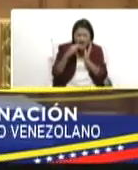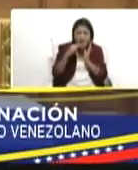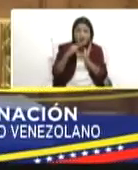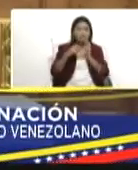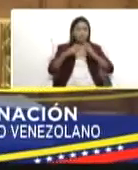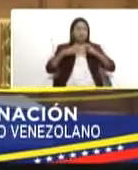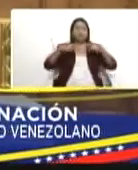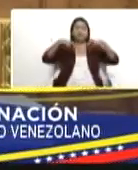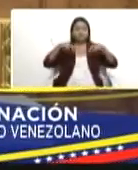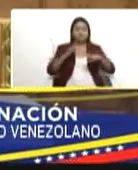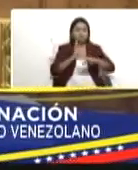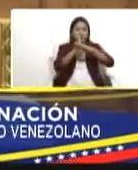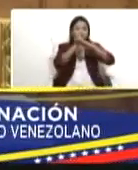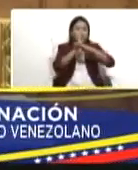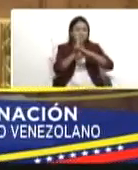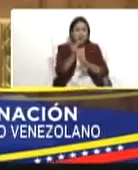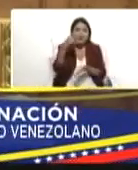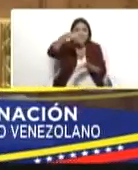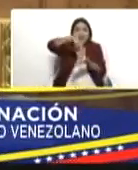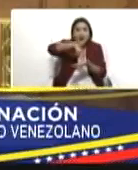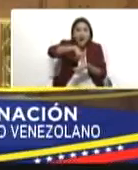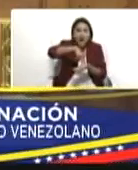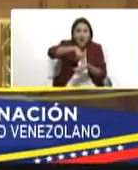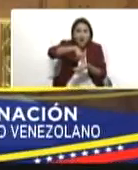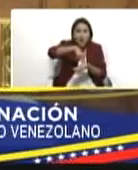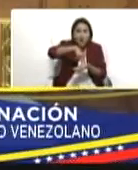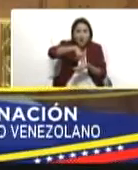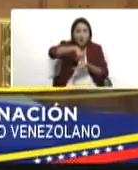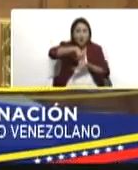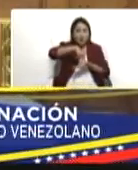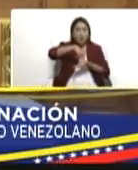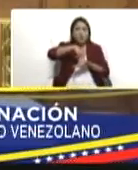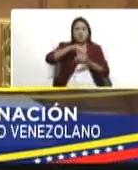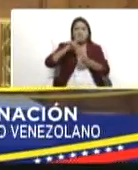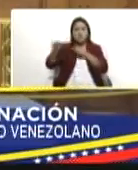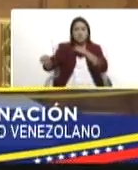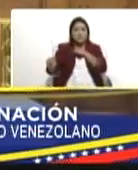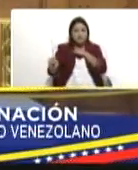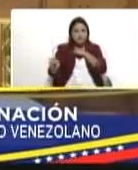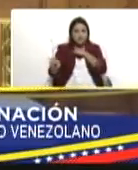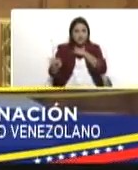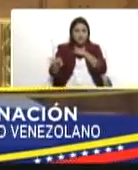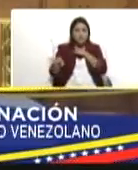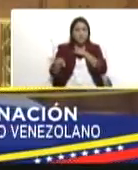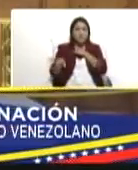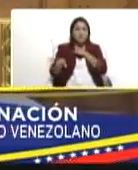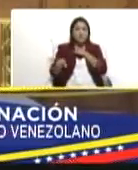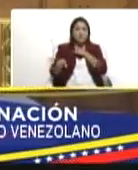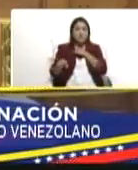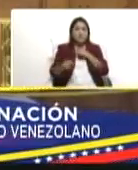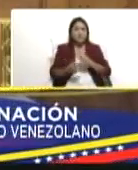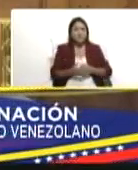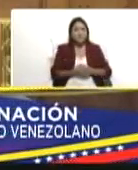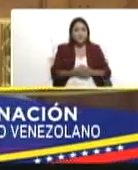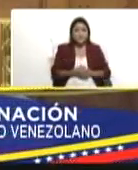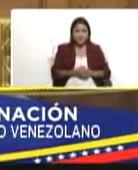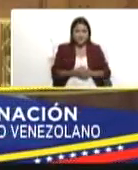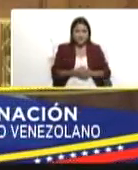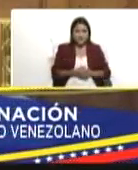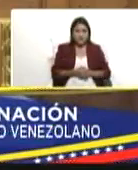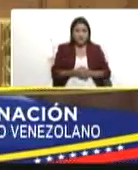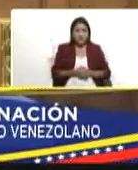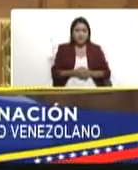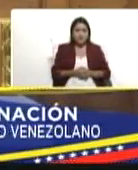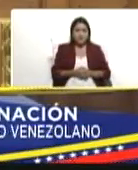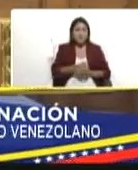se mantuvo en el discurso de en la lengua discurso en la lengua de los apellidos